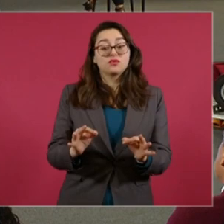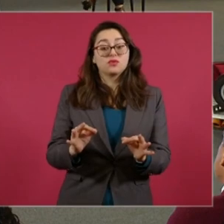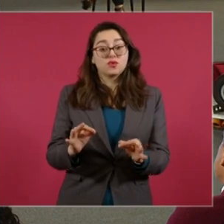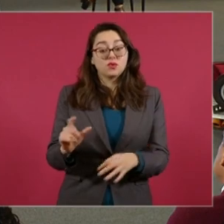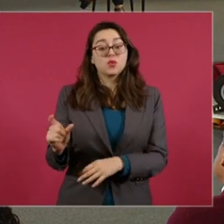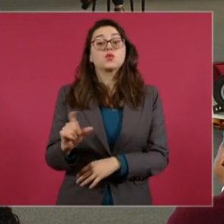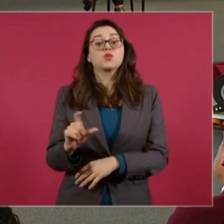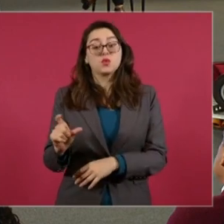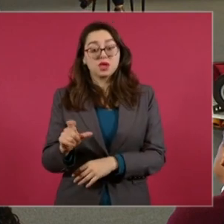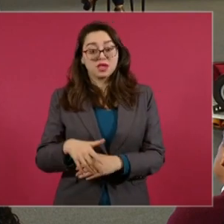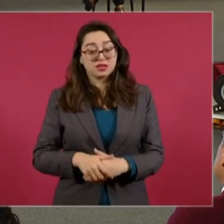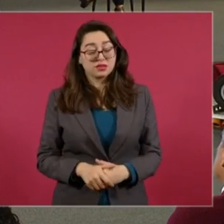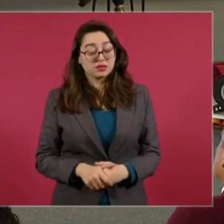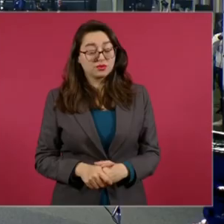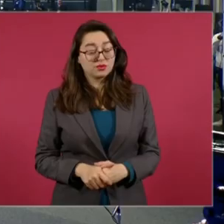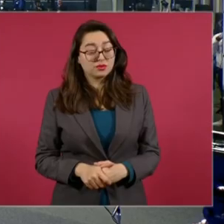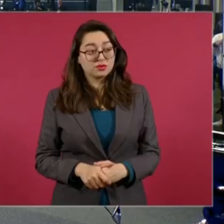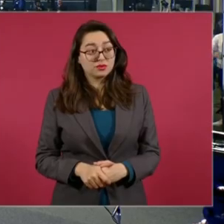después